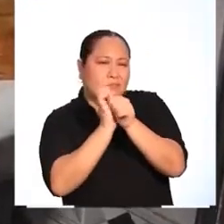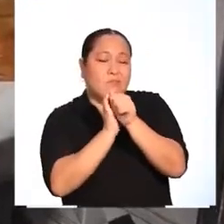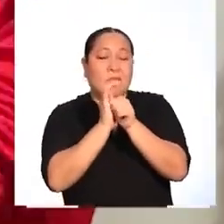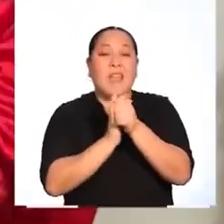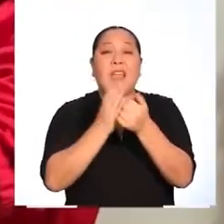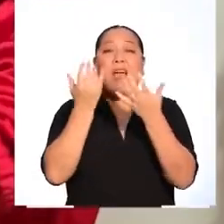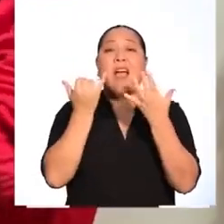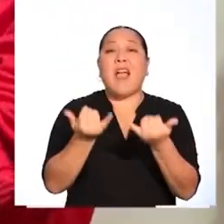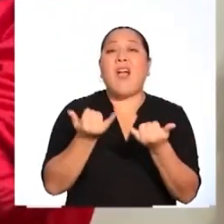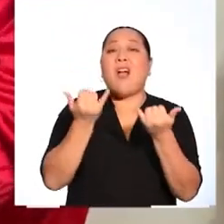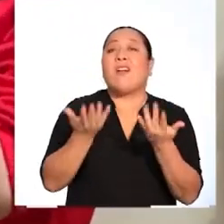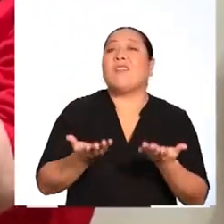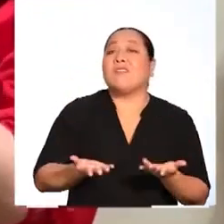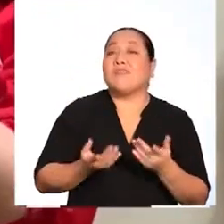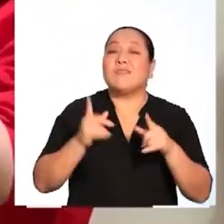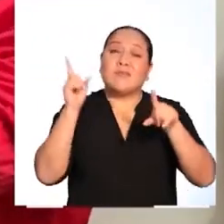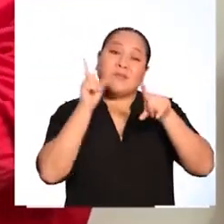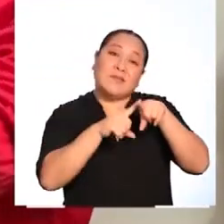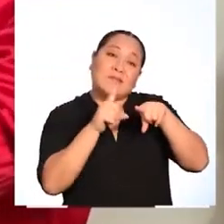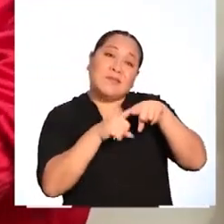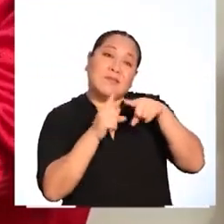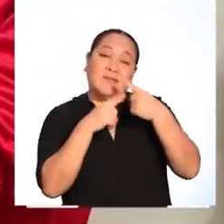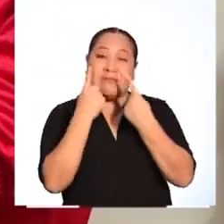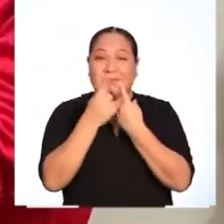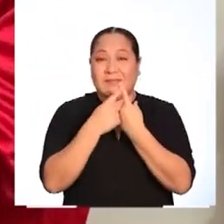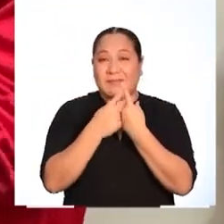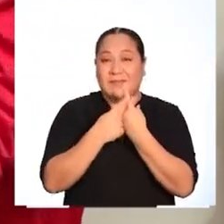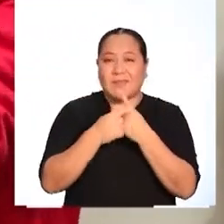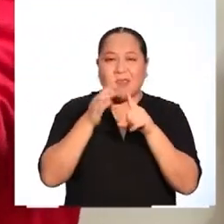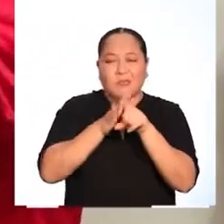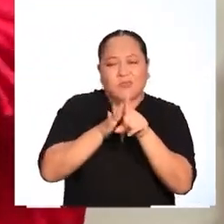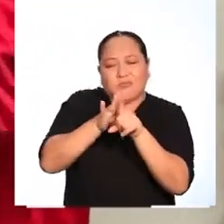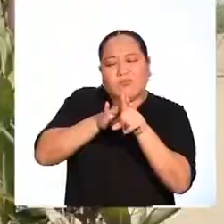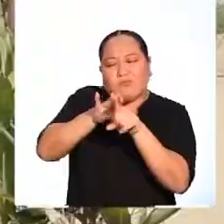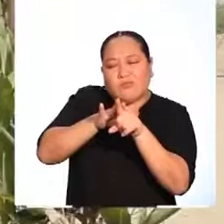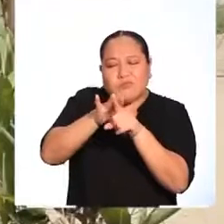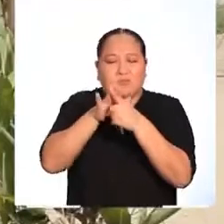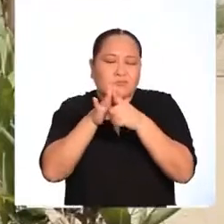y ahora seguimos con el dedo índice